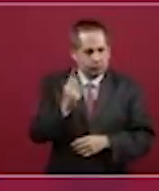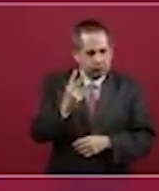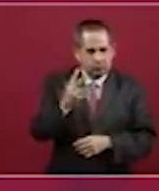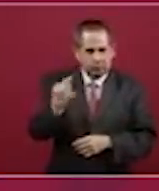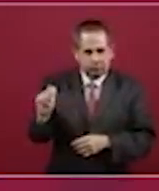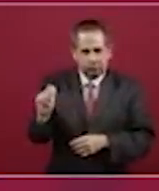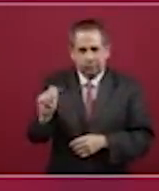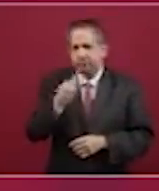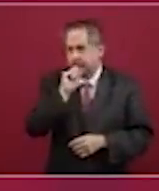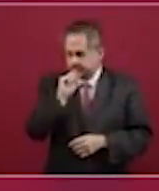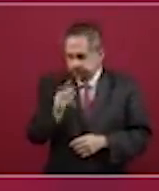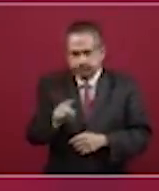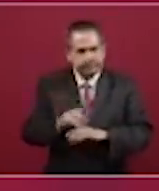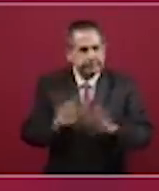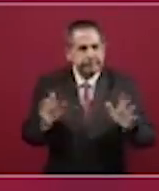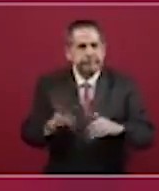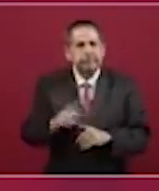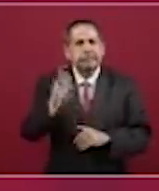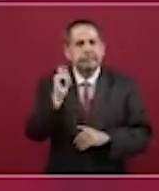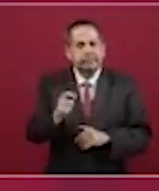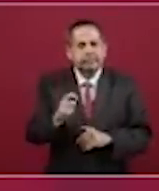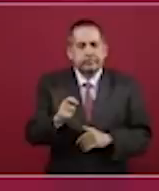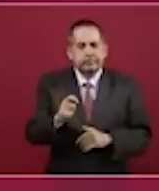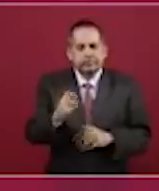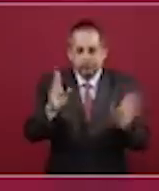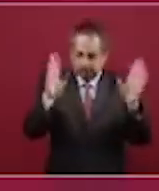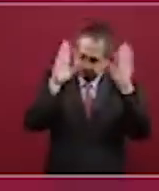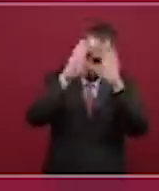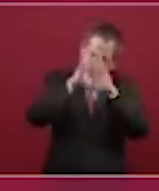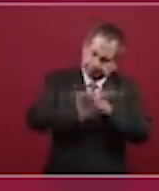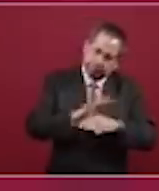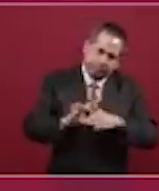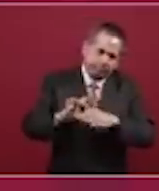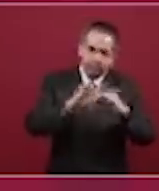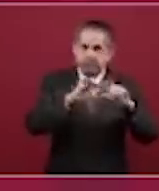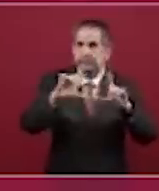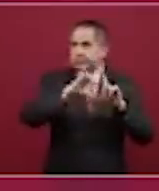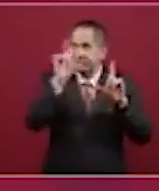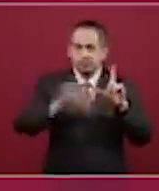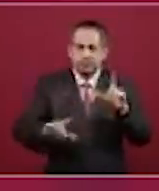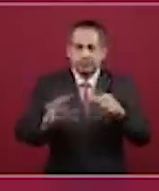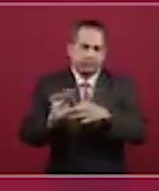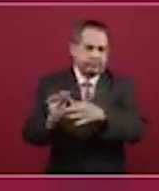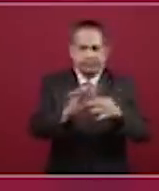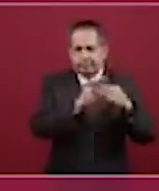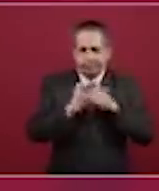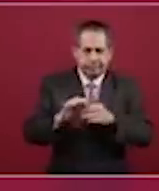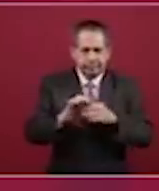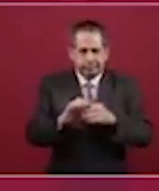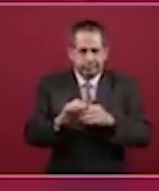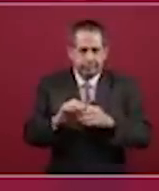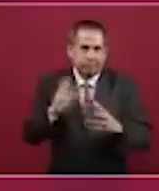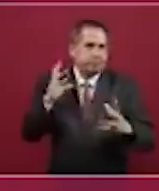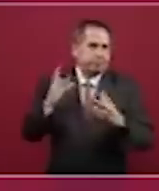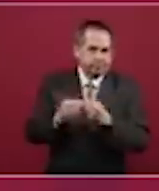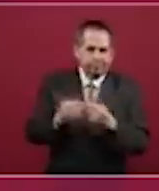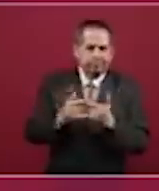transformación también implica la reconciliación nacional, la reconciliación